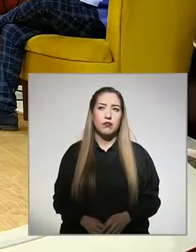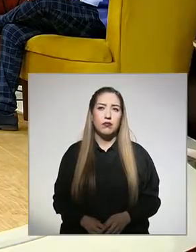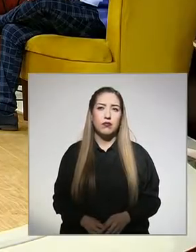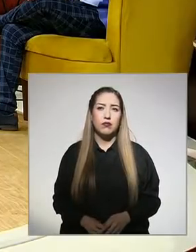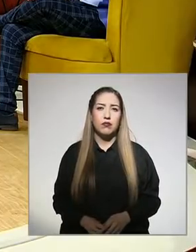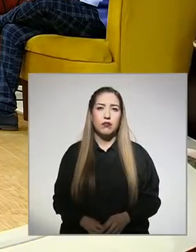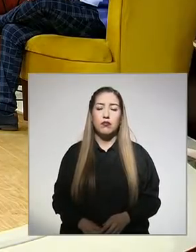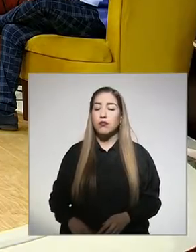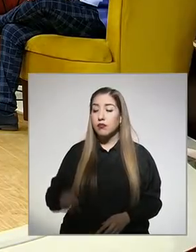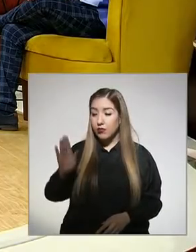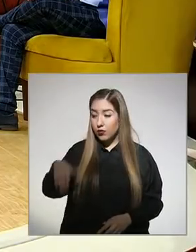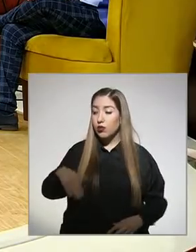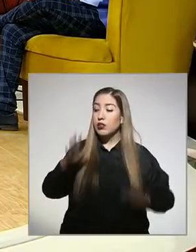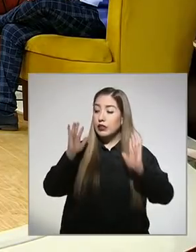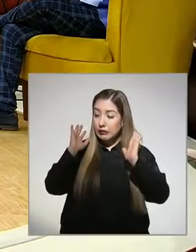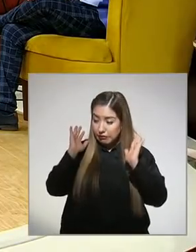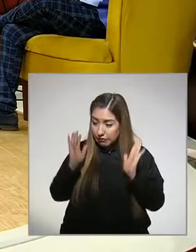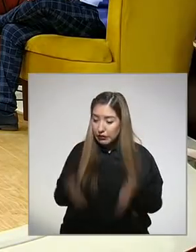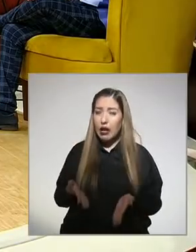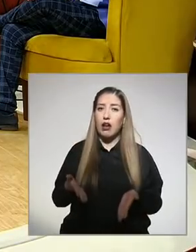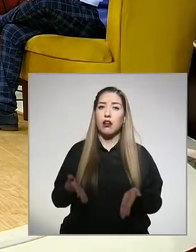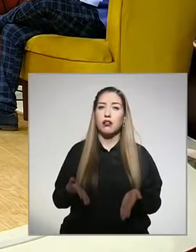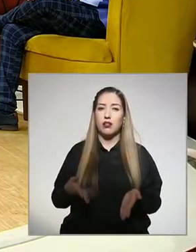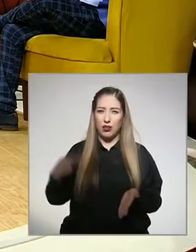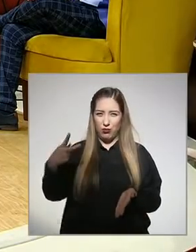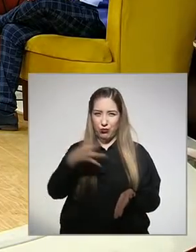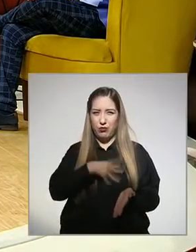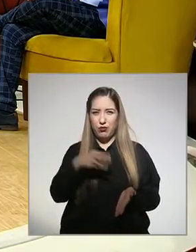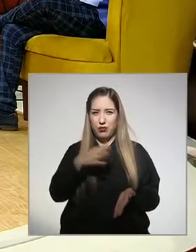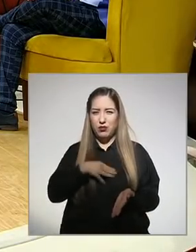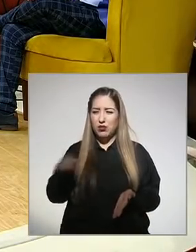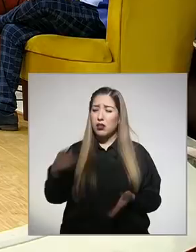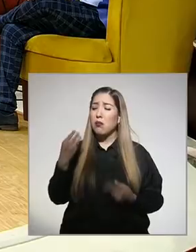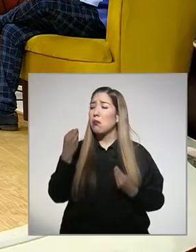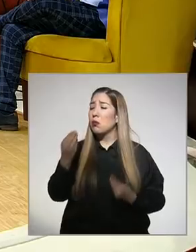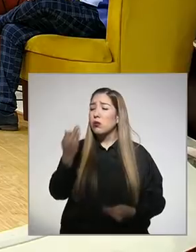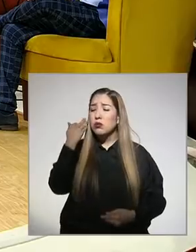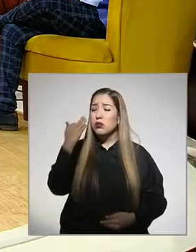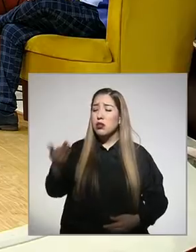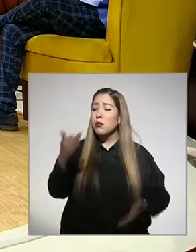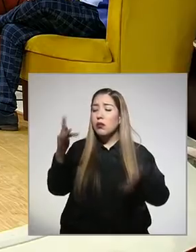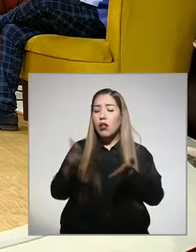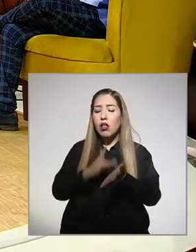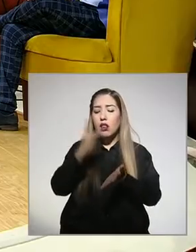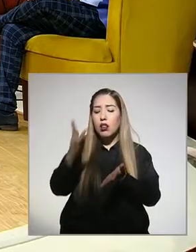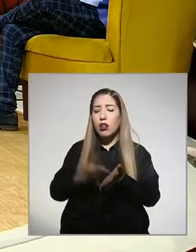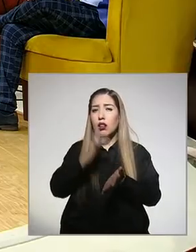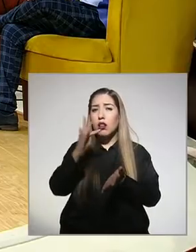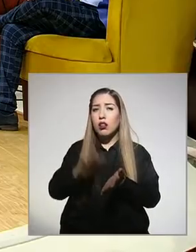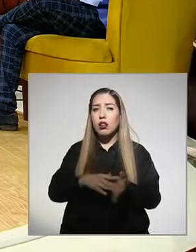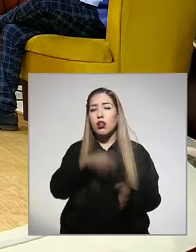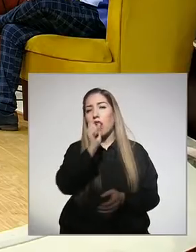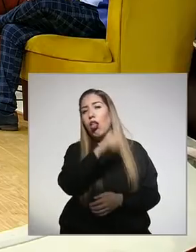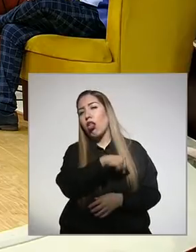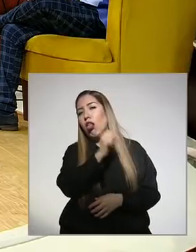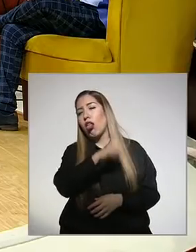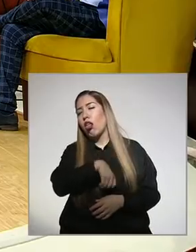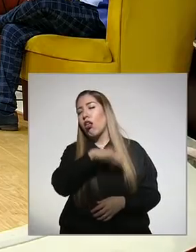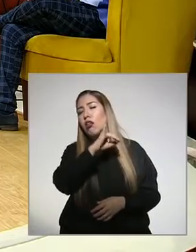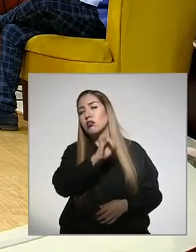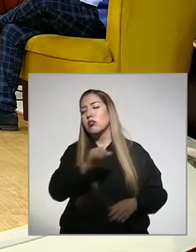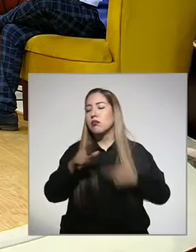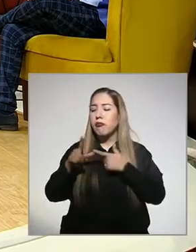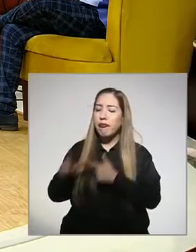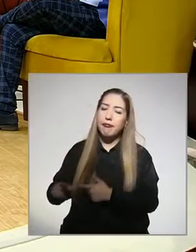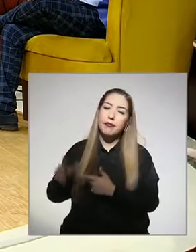ya, estás mucho tiempo en la pantalla. Y el niño dice, ajá, chido. Y sigue, ¿no?